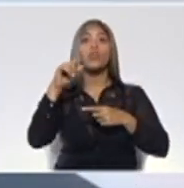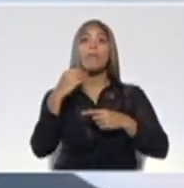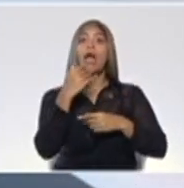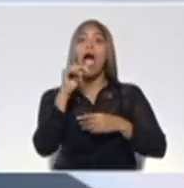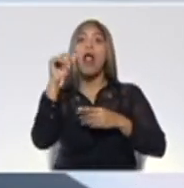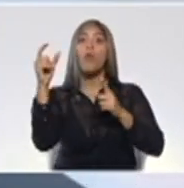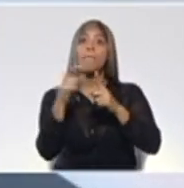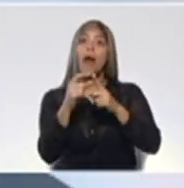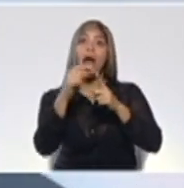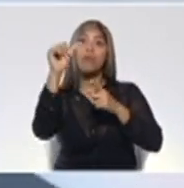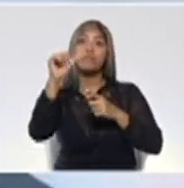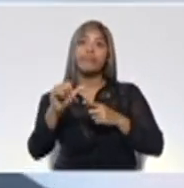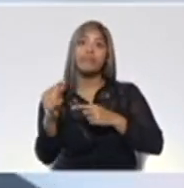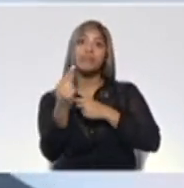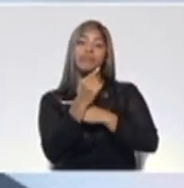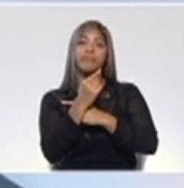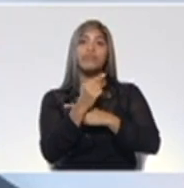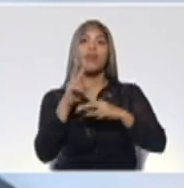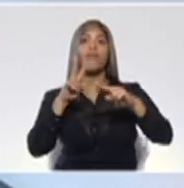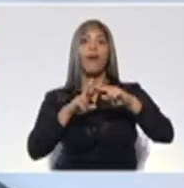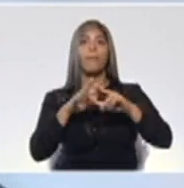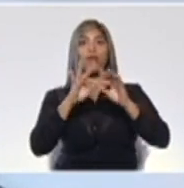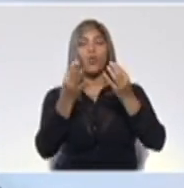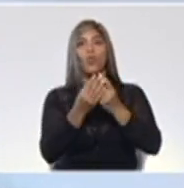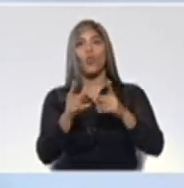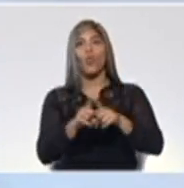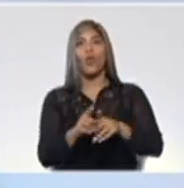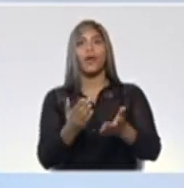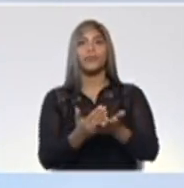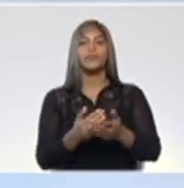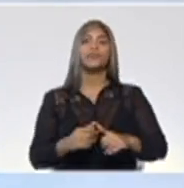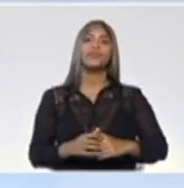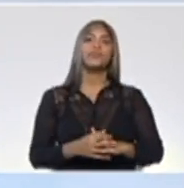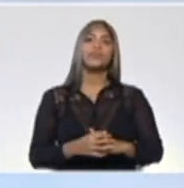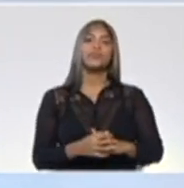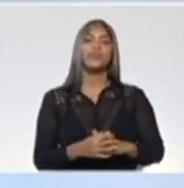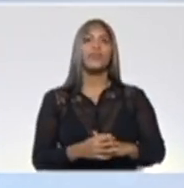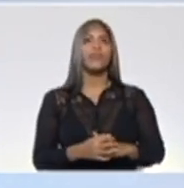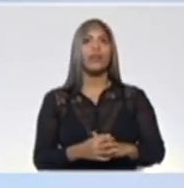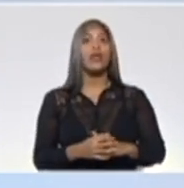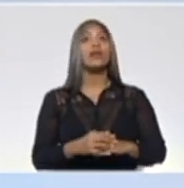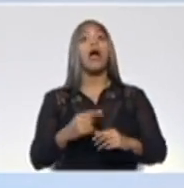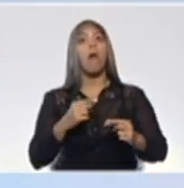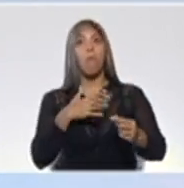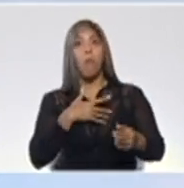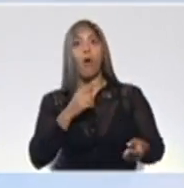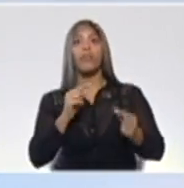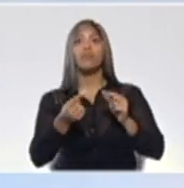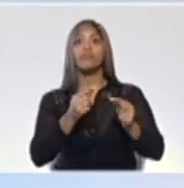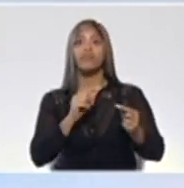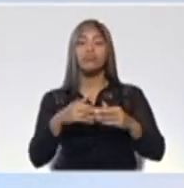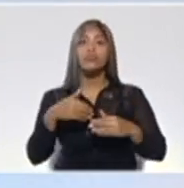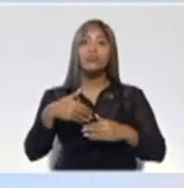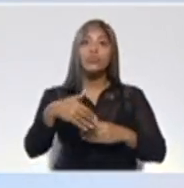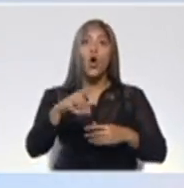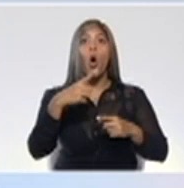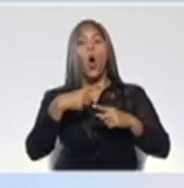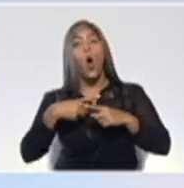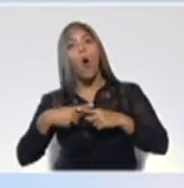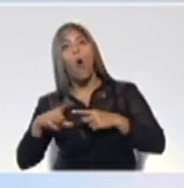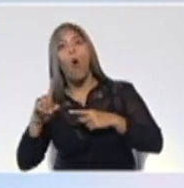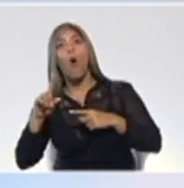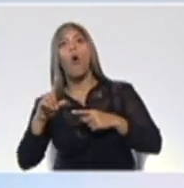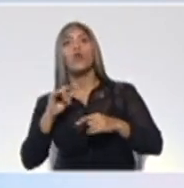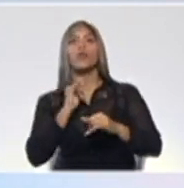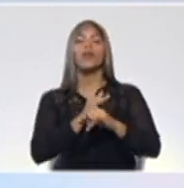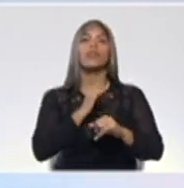con la etiqueta Cada Familia, Una Escuela. De esa manera ya podemos hablar más adelante de otras redes sociales que